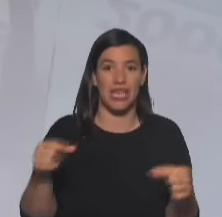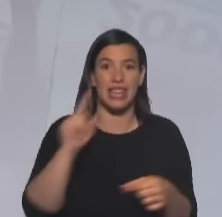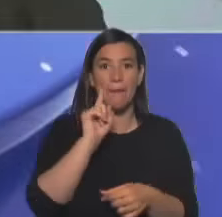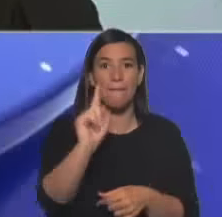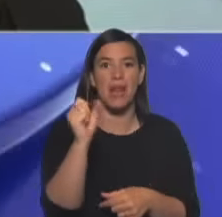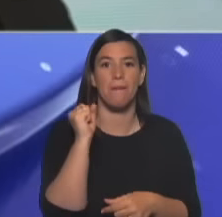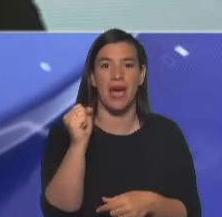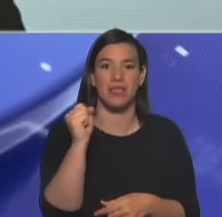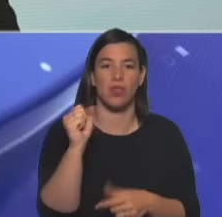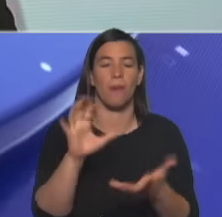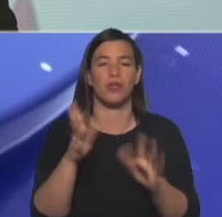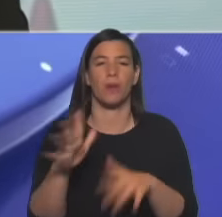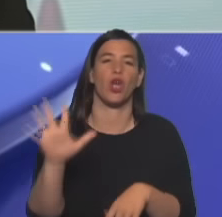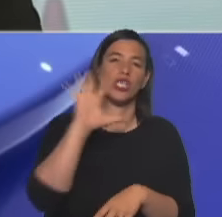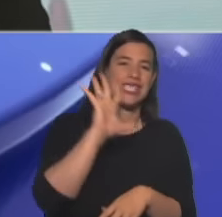de